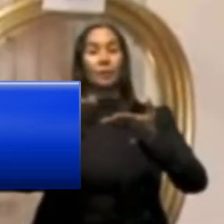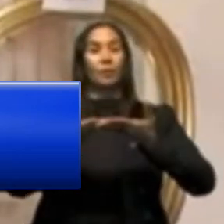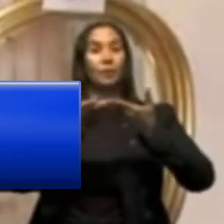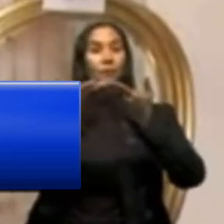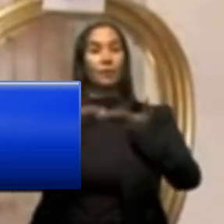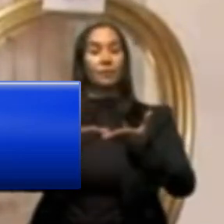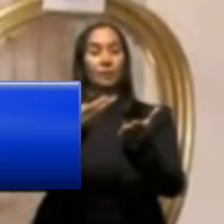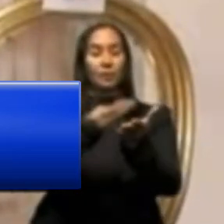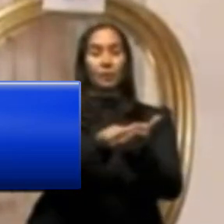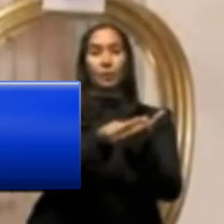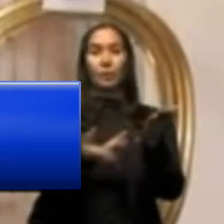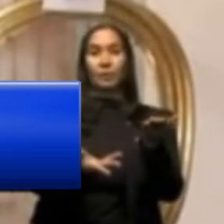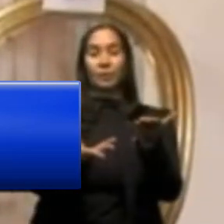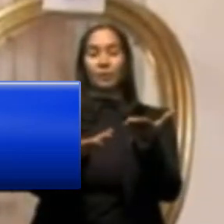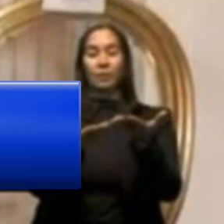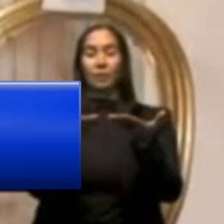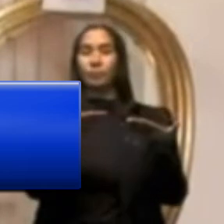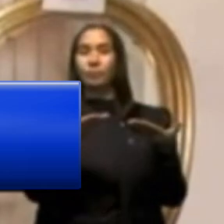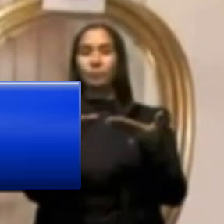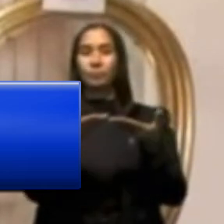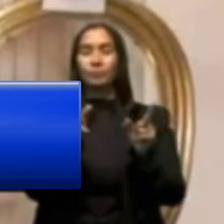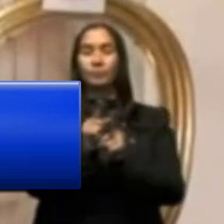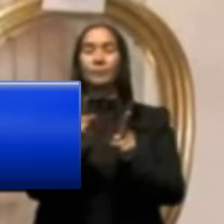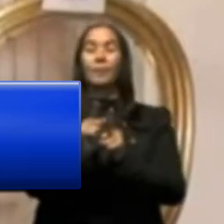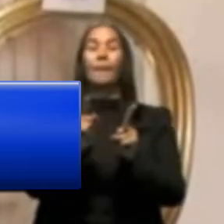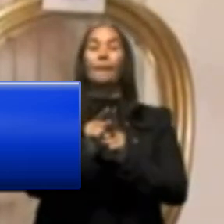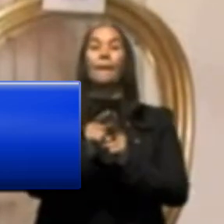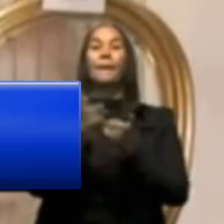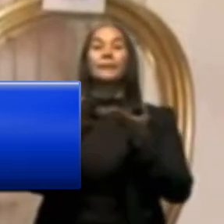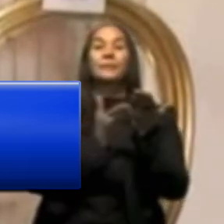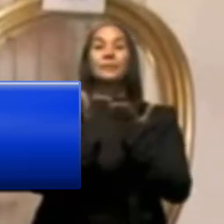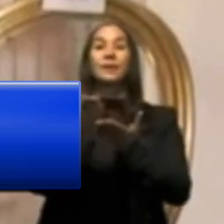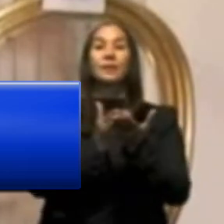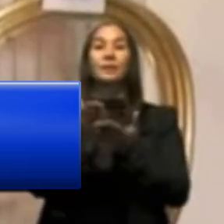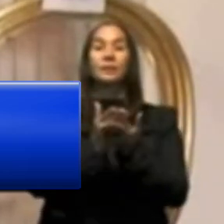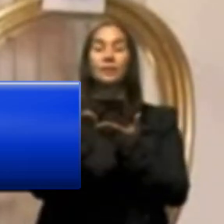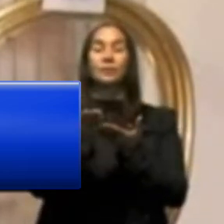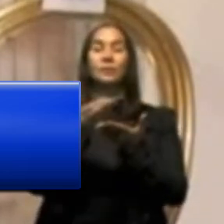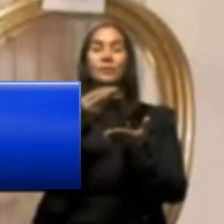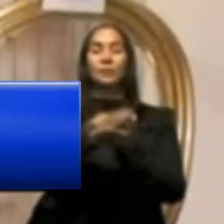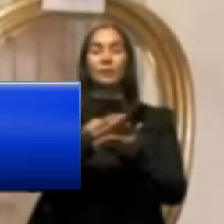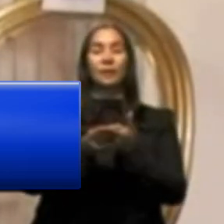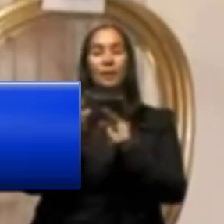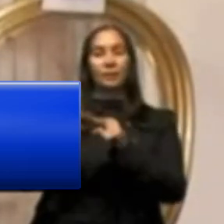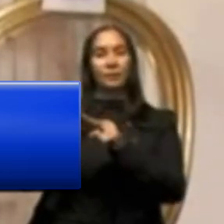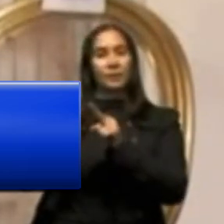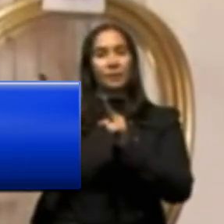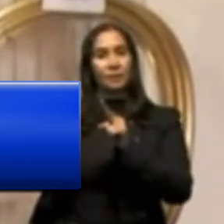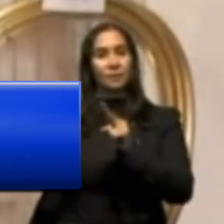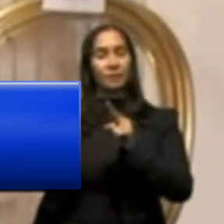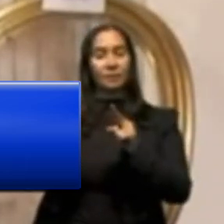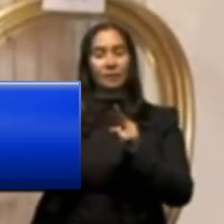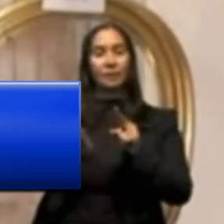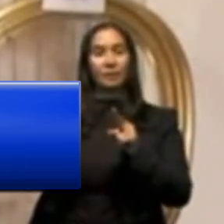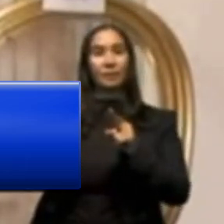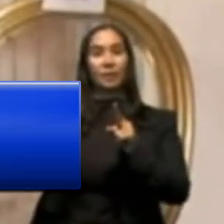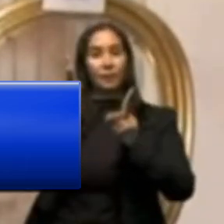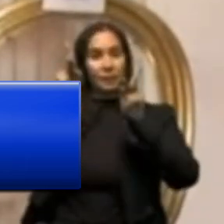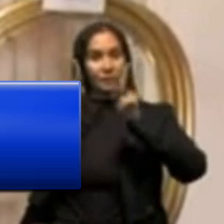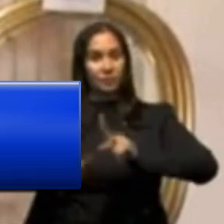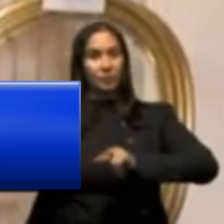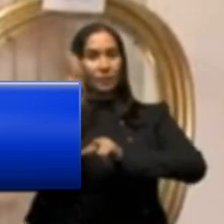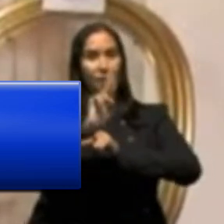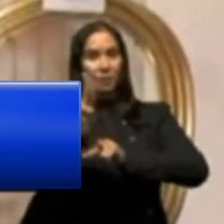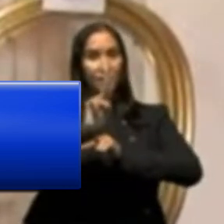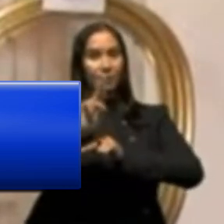no solo tarifas competitivas sino también servicios que respondan a las diversas necesidades de nuestros ciudadanos